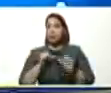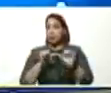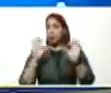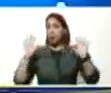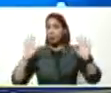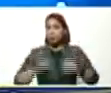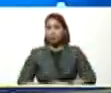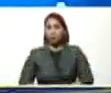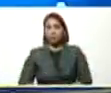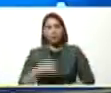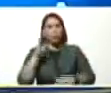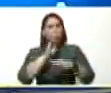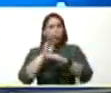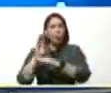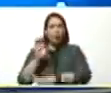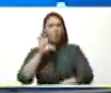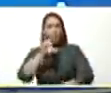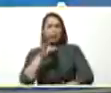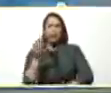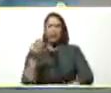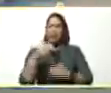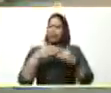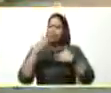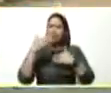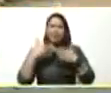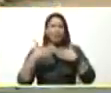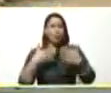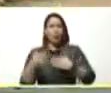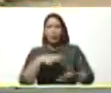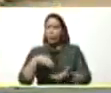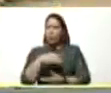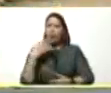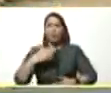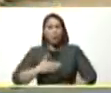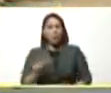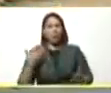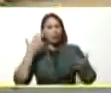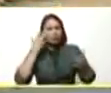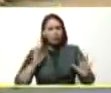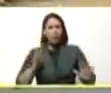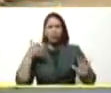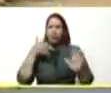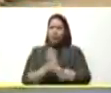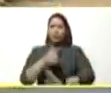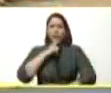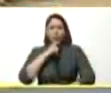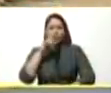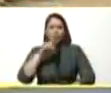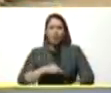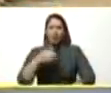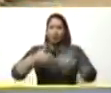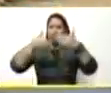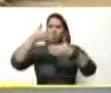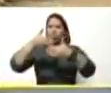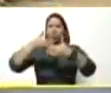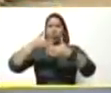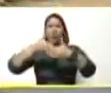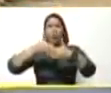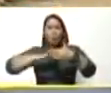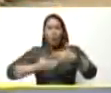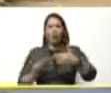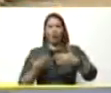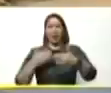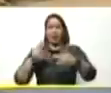patria. Más allá de los problemas que puedan haber, de las dificultades y obstáculos que puedan haber en un